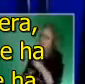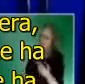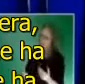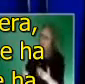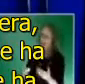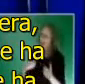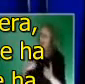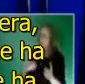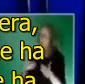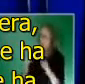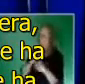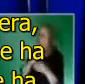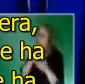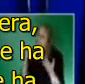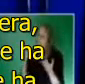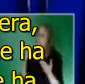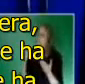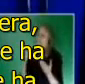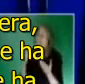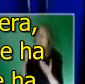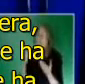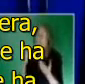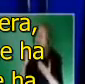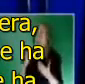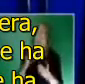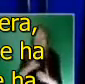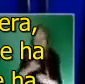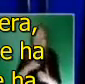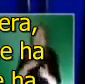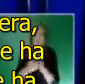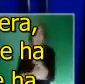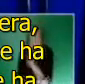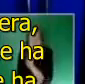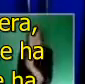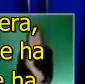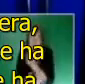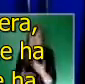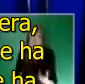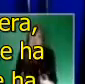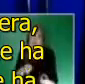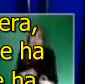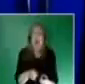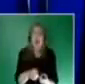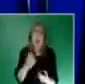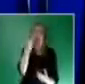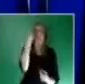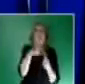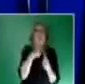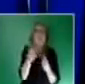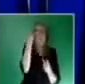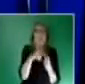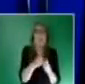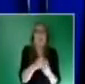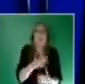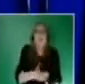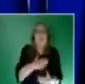infinitamente mucho y desea y desea y desea más y más esta es una clave